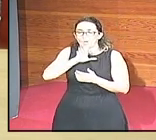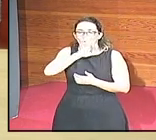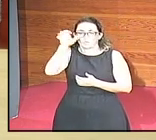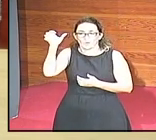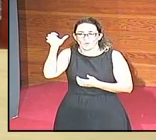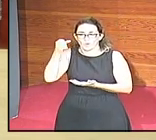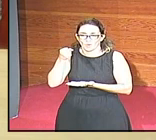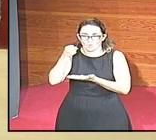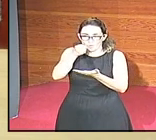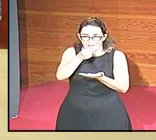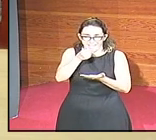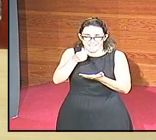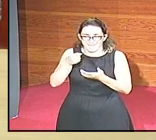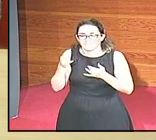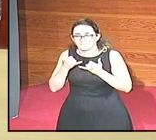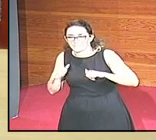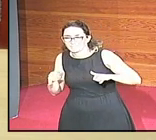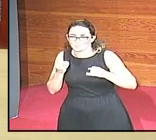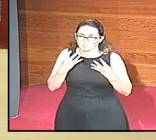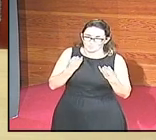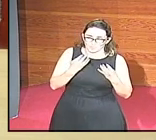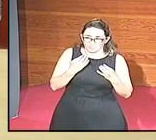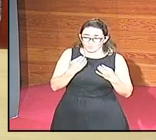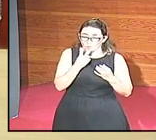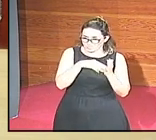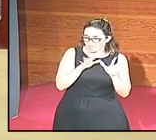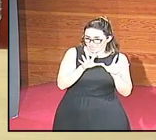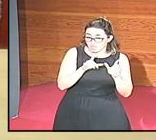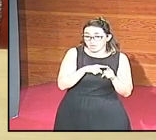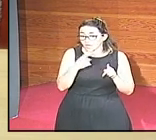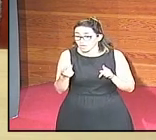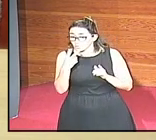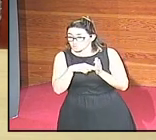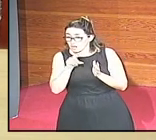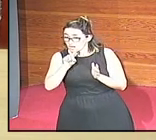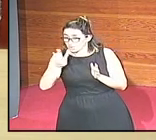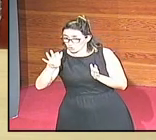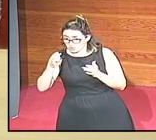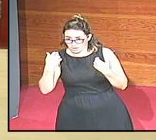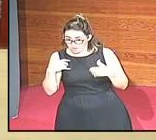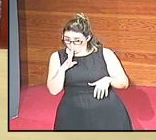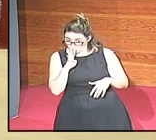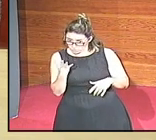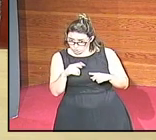hostia, y en el 2014 estaban en guerra. Y es un soplo de 4 años.